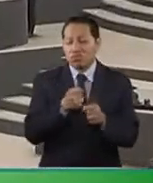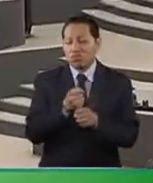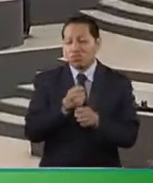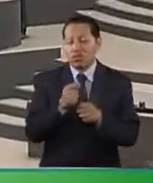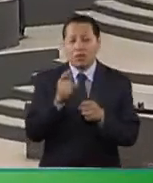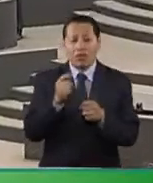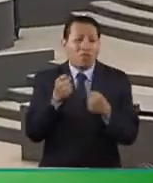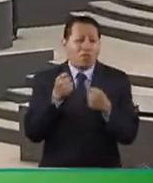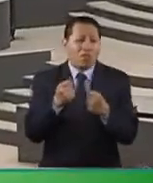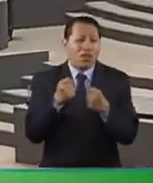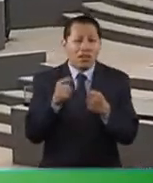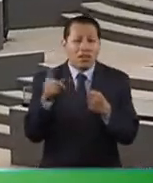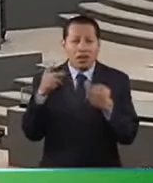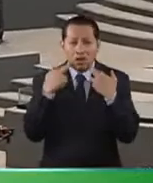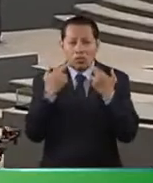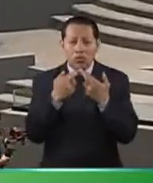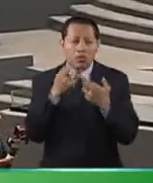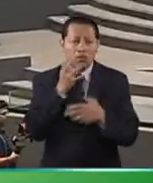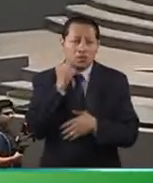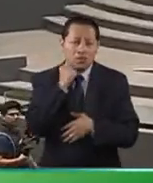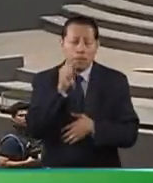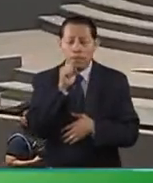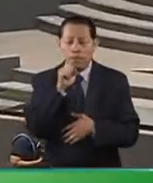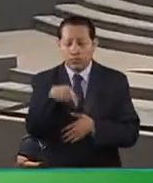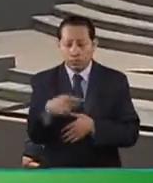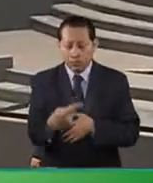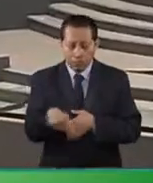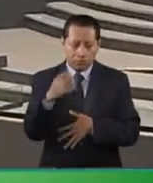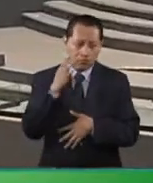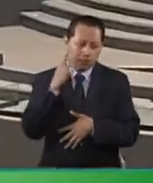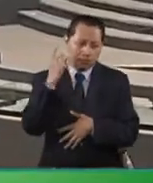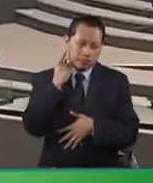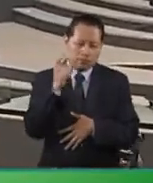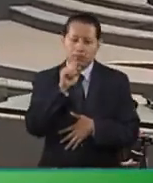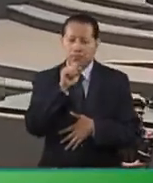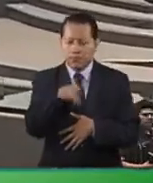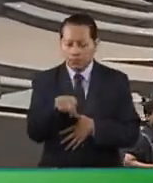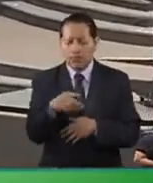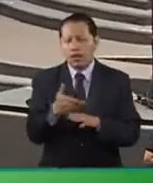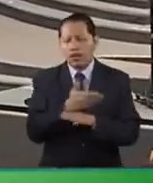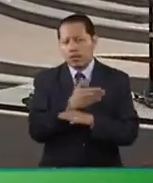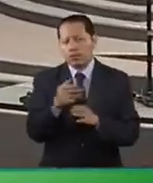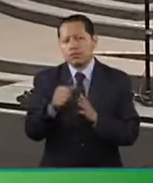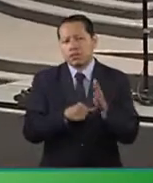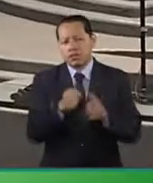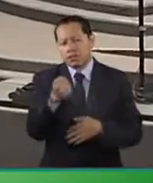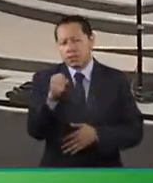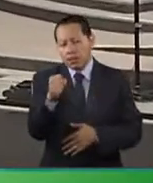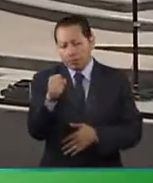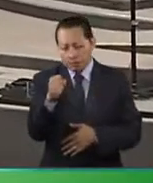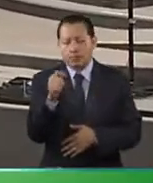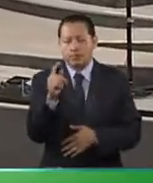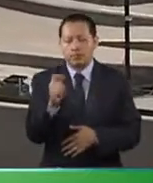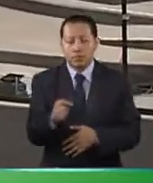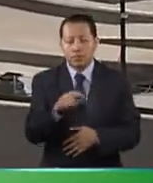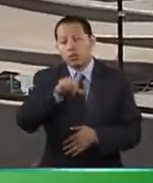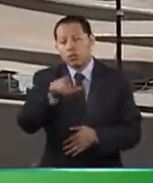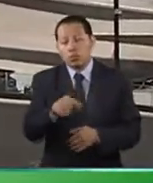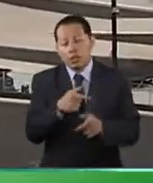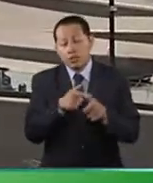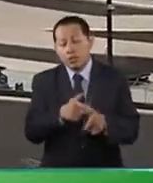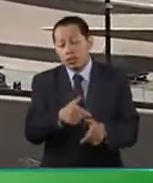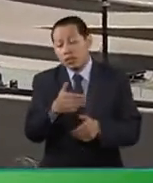sesiones del senado de la República y de esta cámara de diputados celebradas en el mes de septiembre seguidas por las